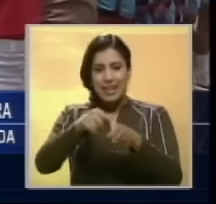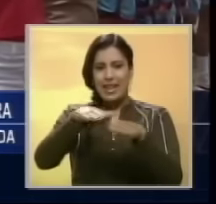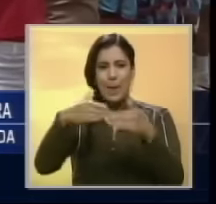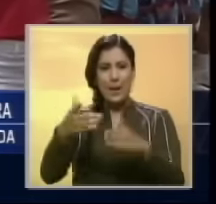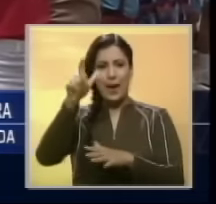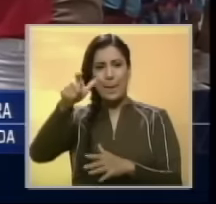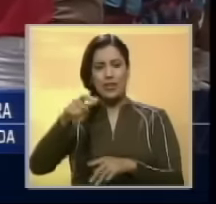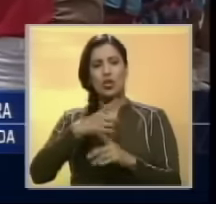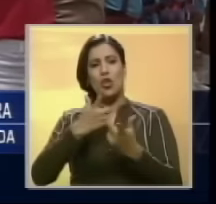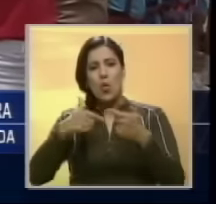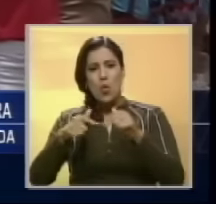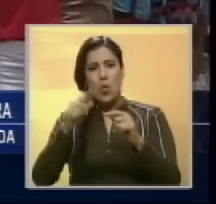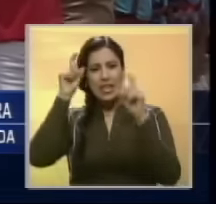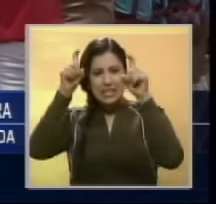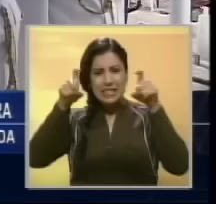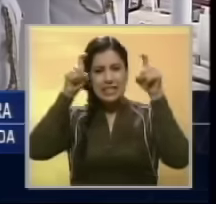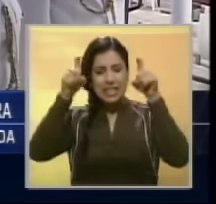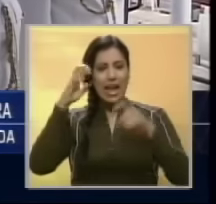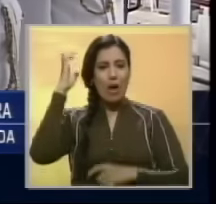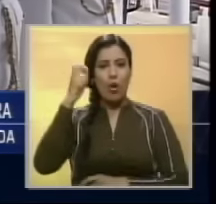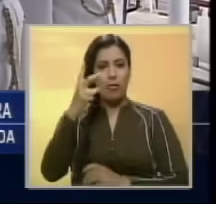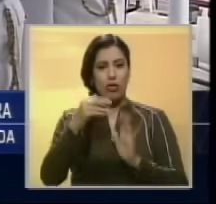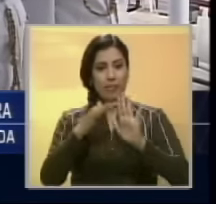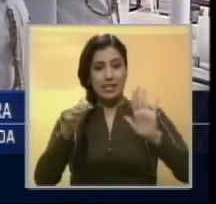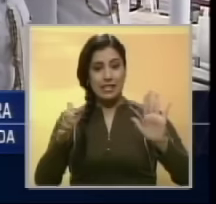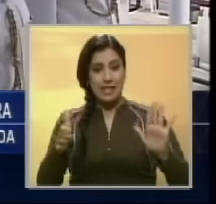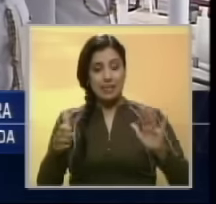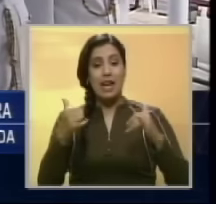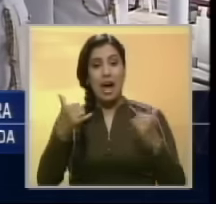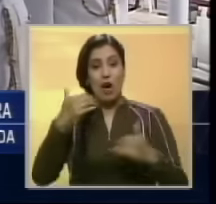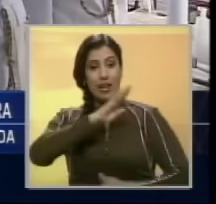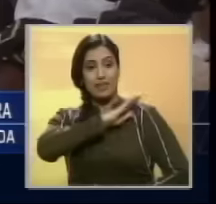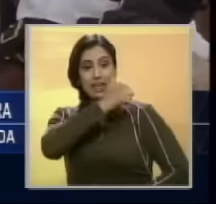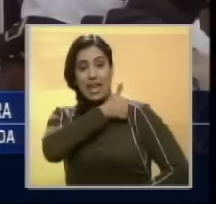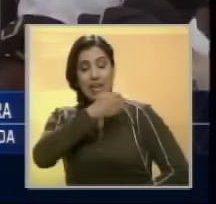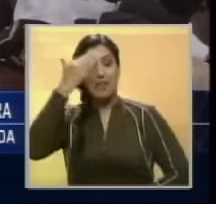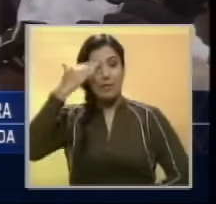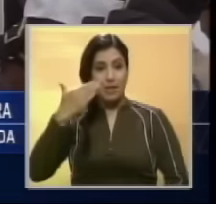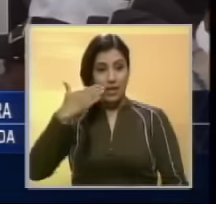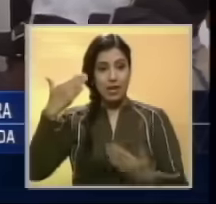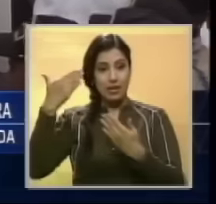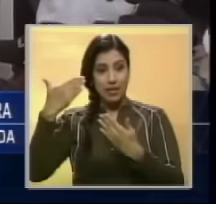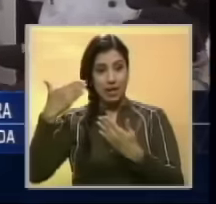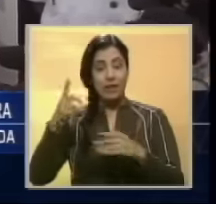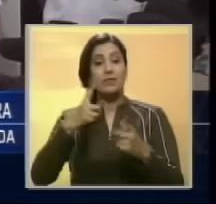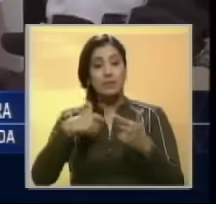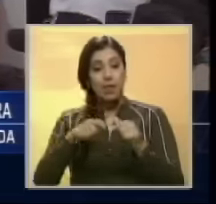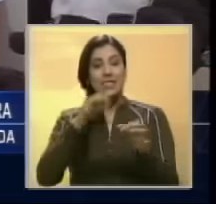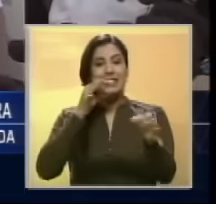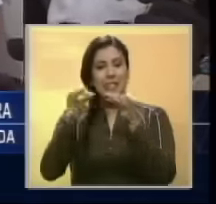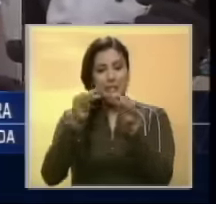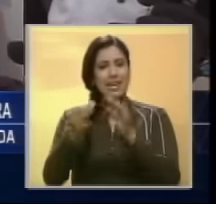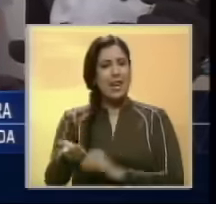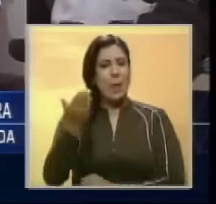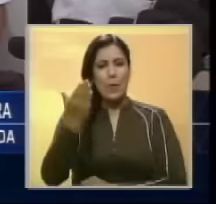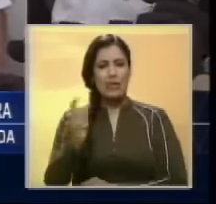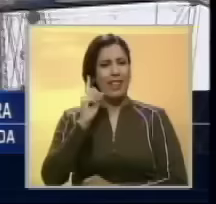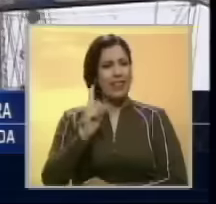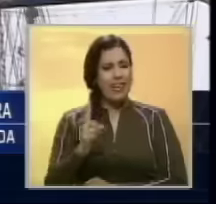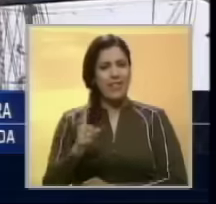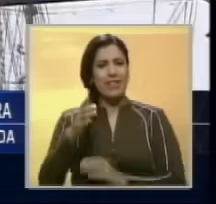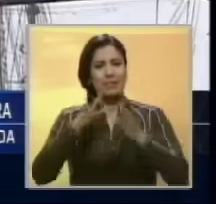Cadetes durante el crucero de instrucción Europa 201 16 el comandante general de la armada Franklin monpla explicó la importancia que